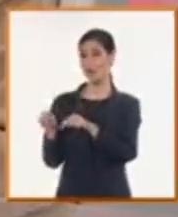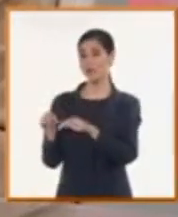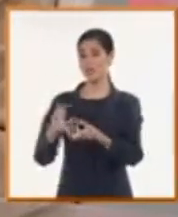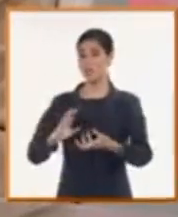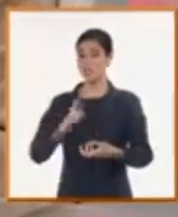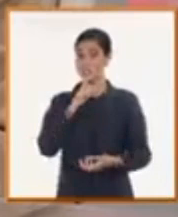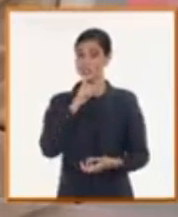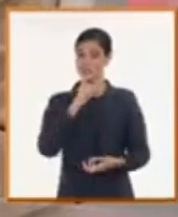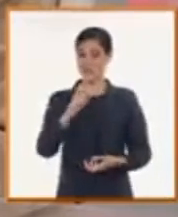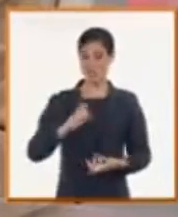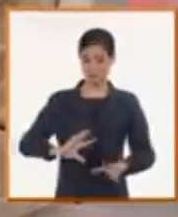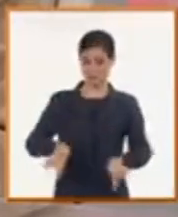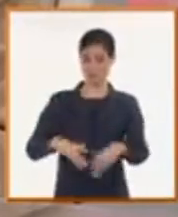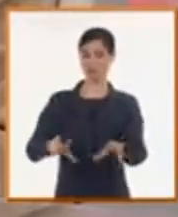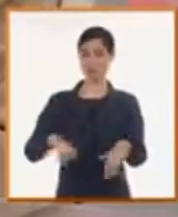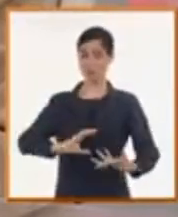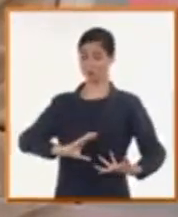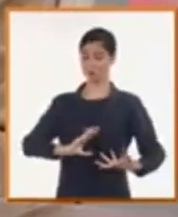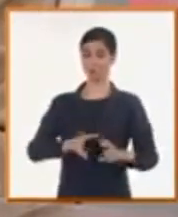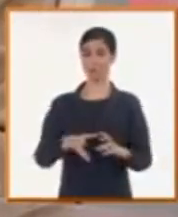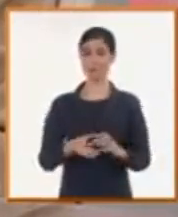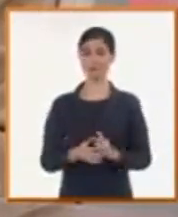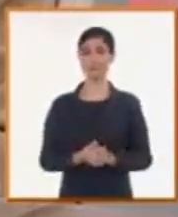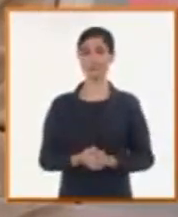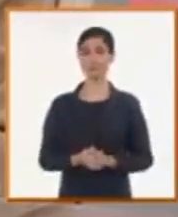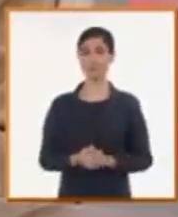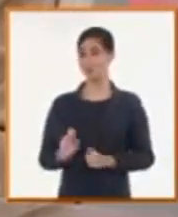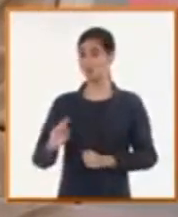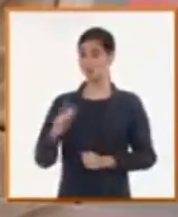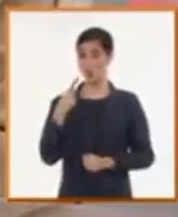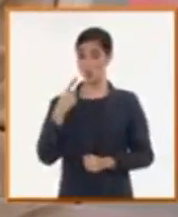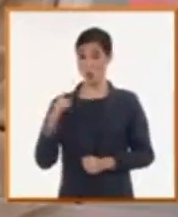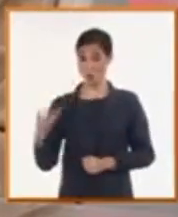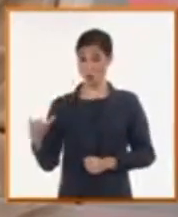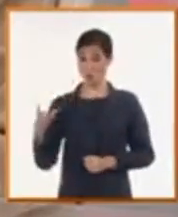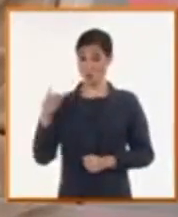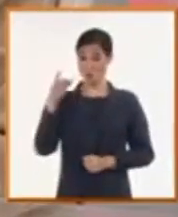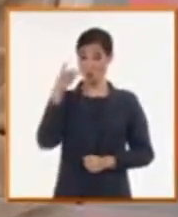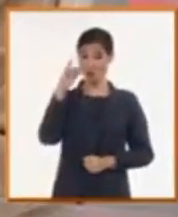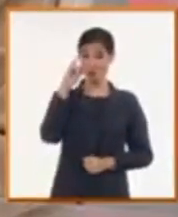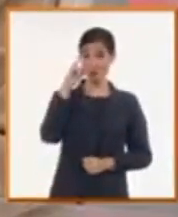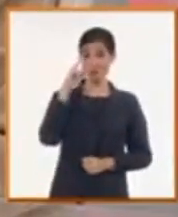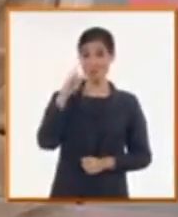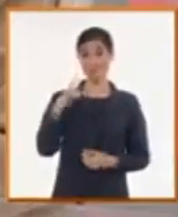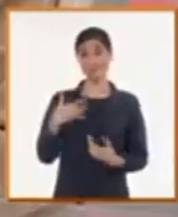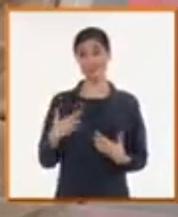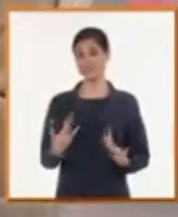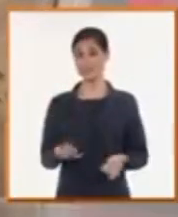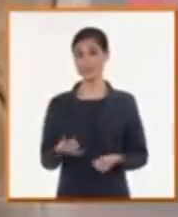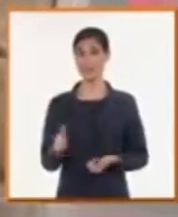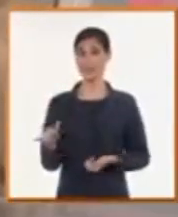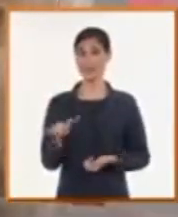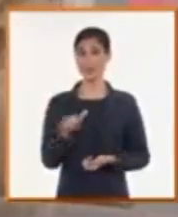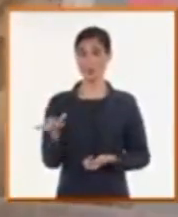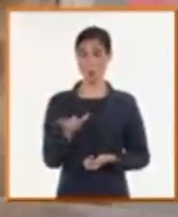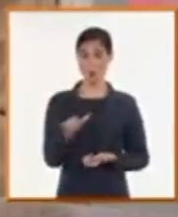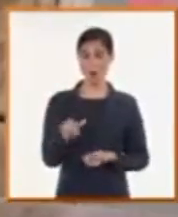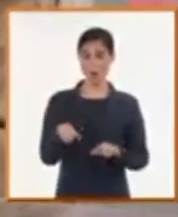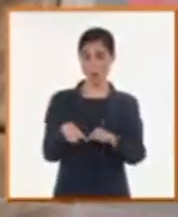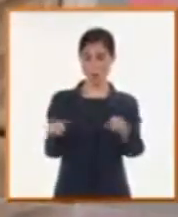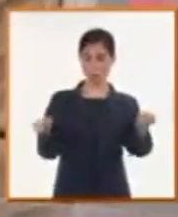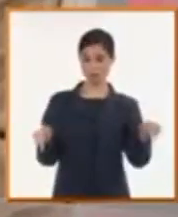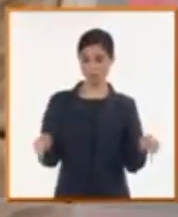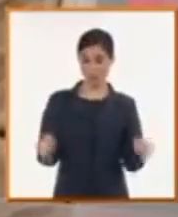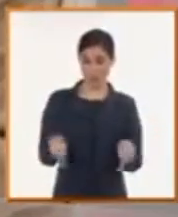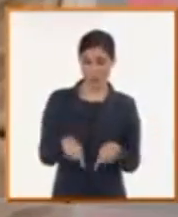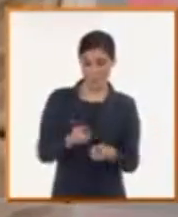ellos. Y un datico, no solo la defensa antiaérea, se había creado un campo de radiolocalización compacto que además de cubrir todo el